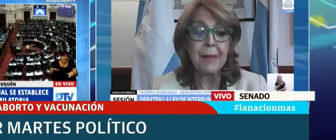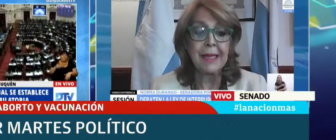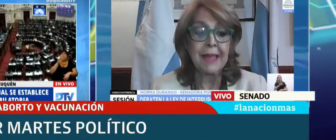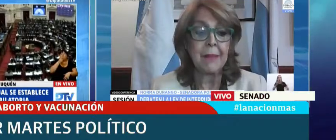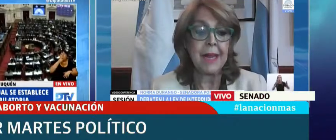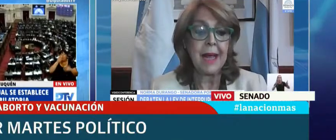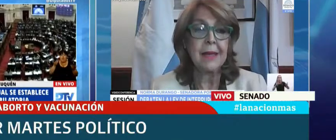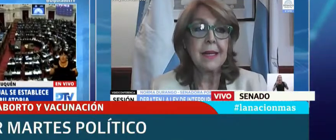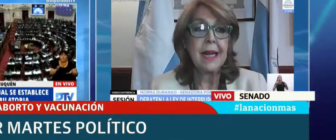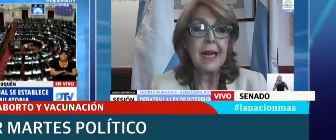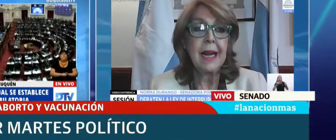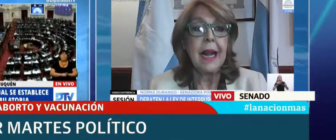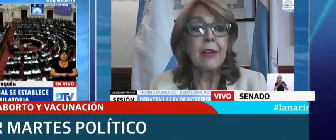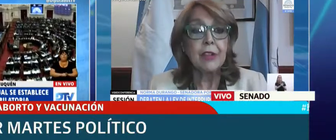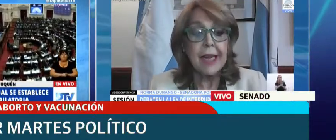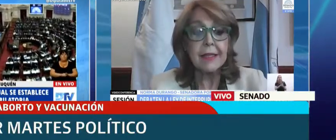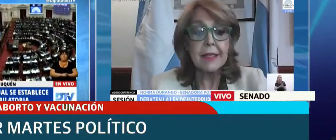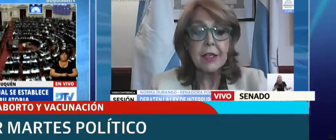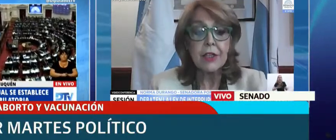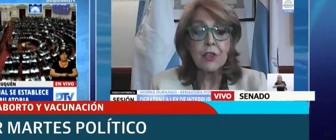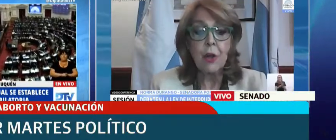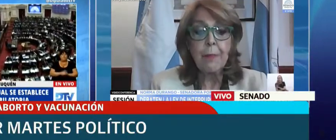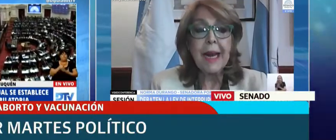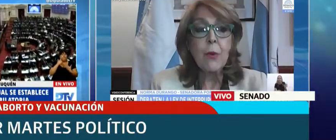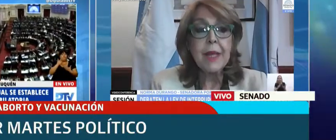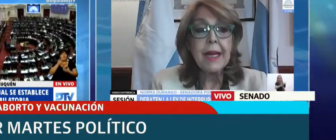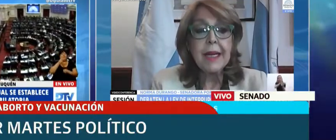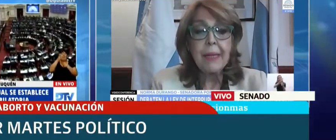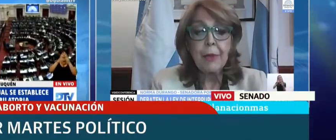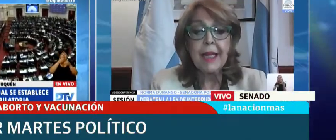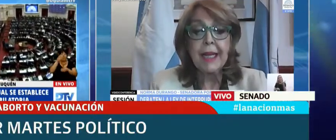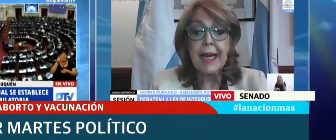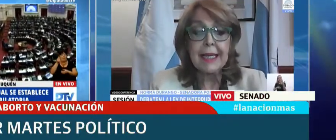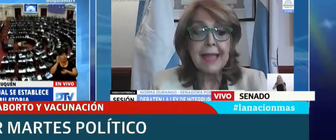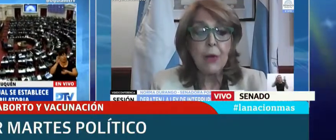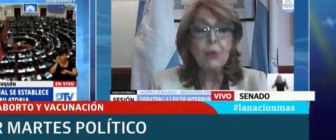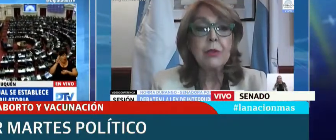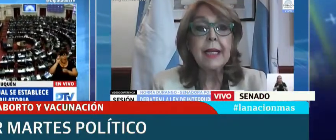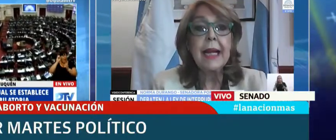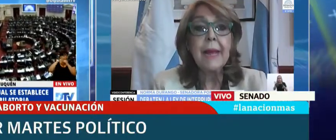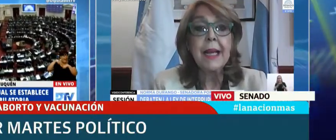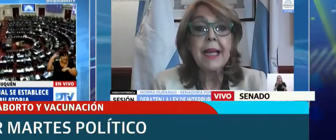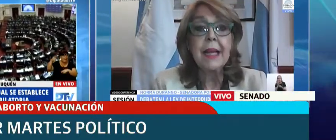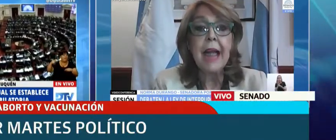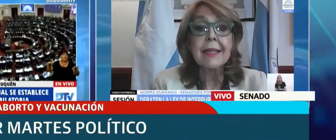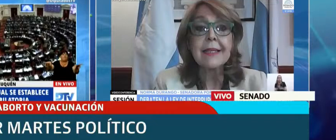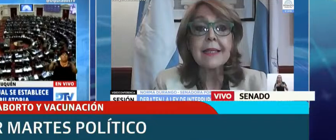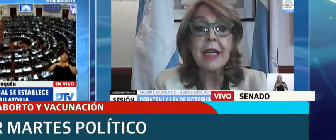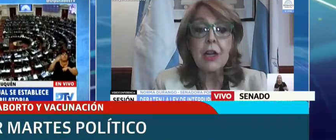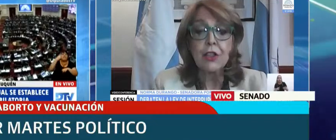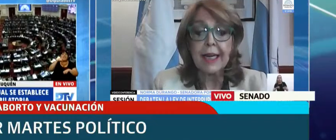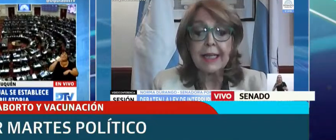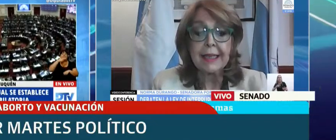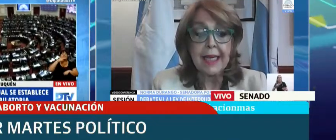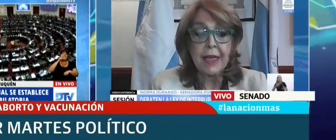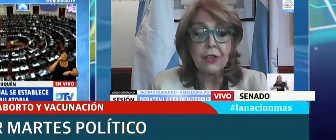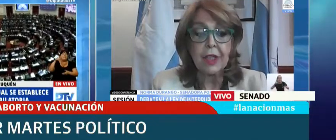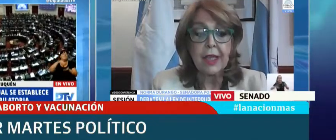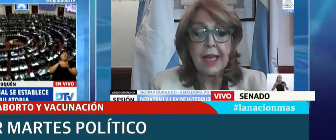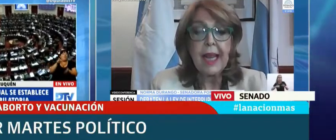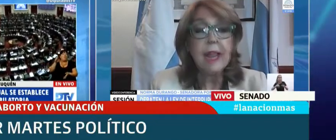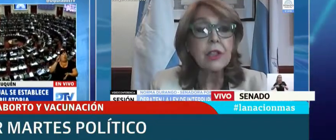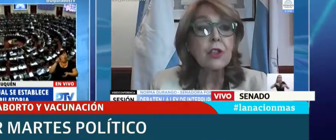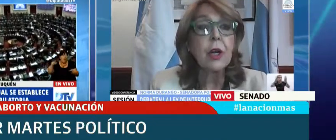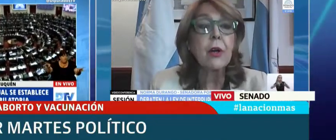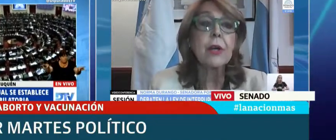sacamos dos leyes muy importantes una económica otra que había sido una promesa histórica alberto fernández más el inicio de la vacunación